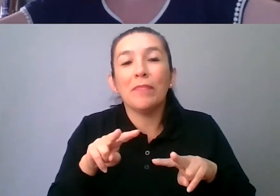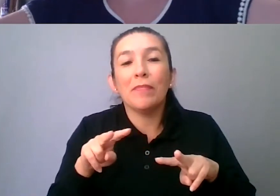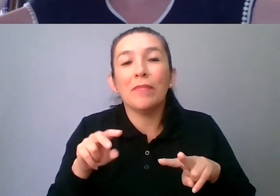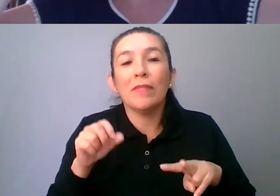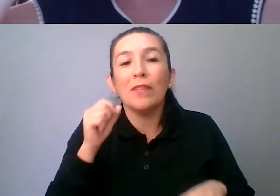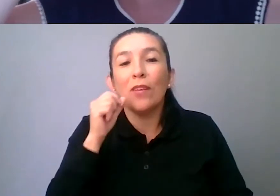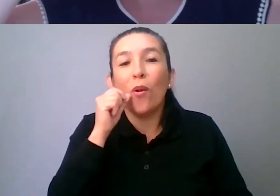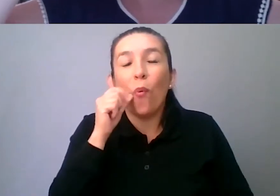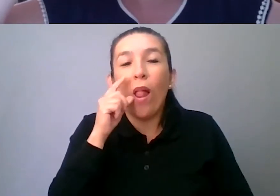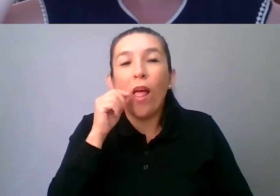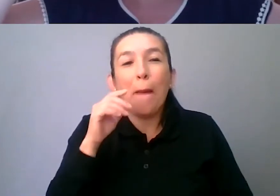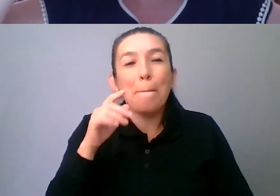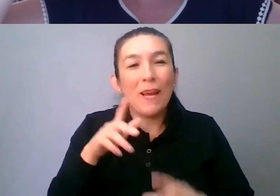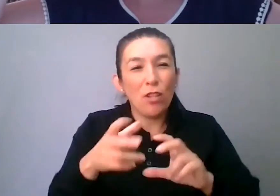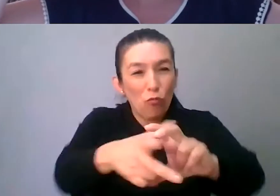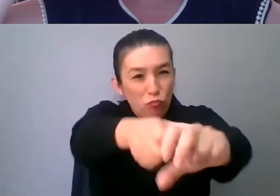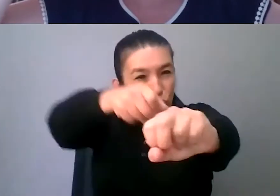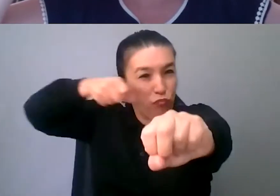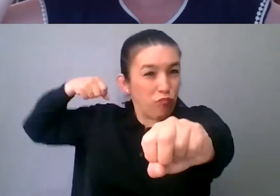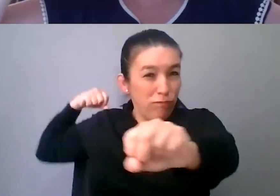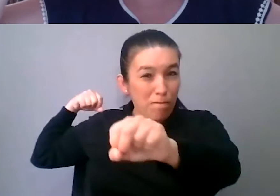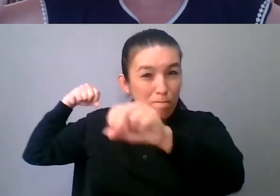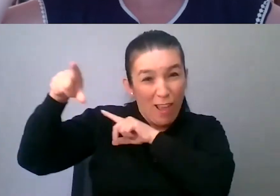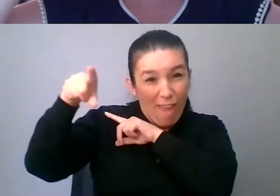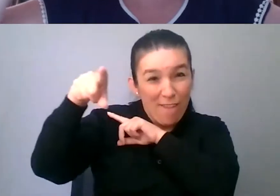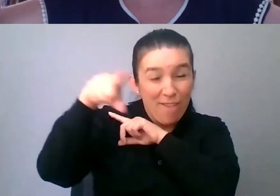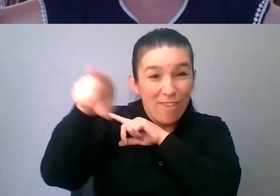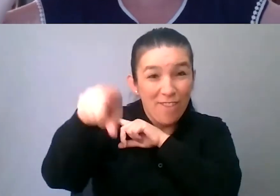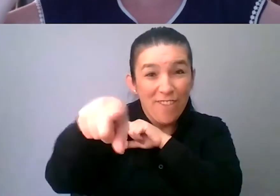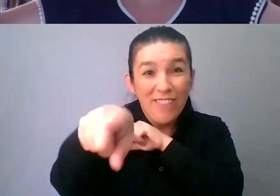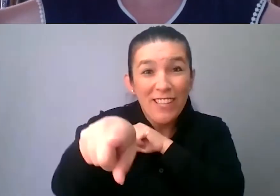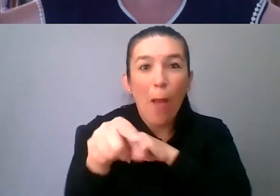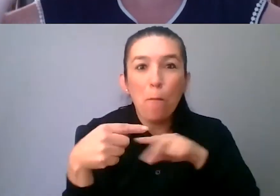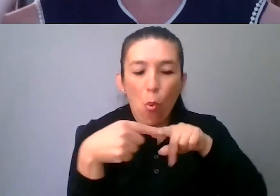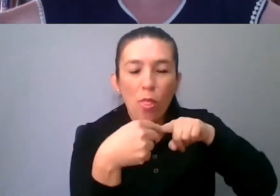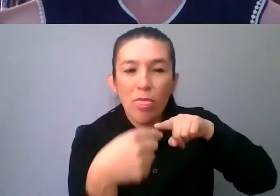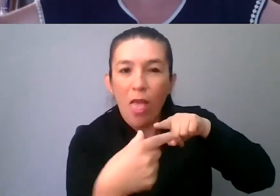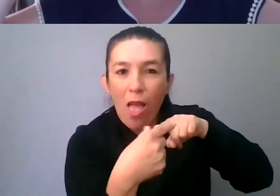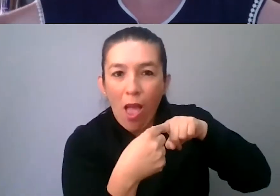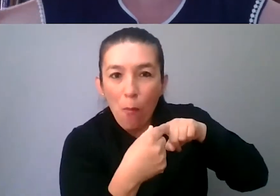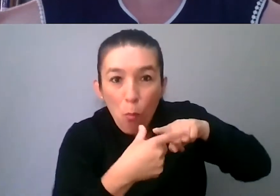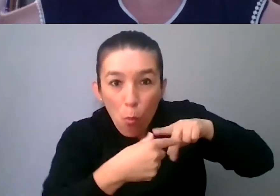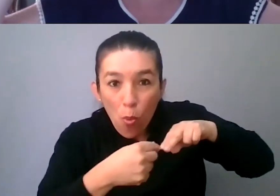una punta de flecha bien. o un pececito que se mueve.